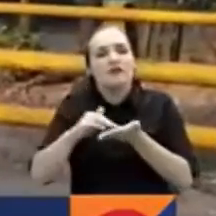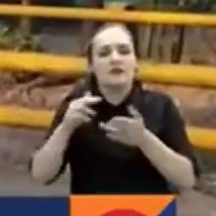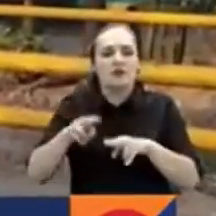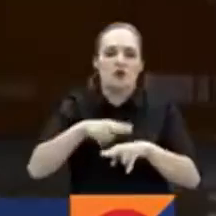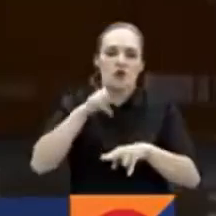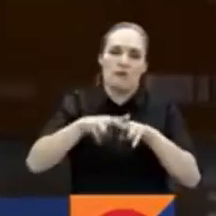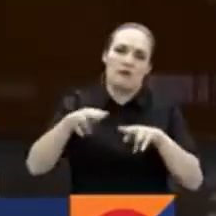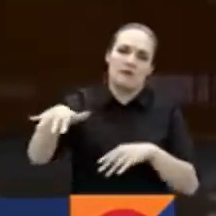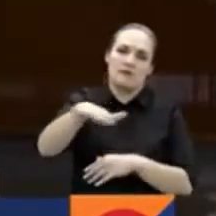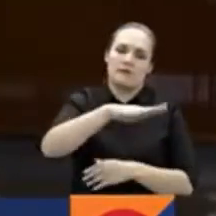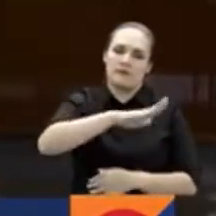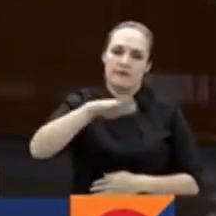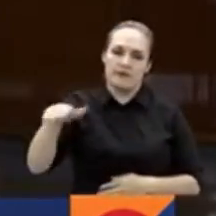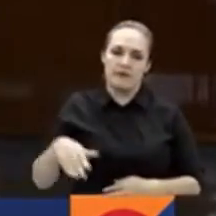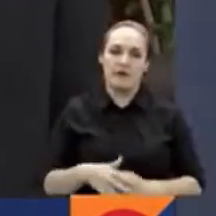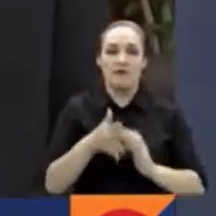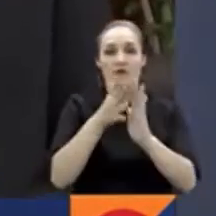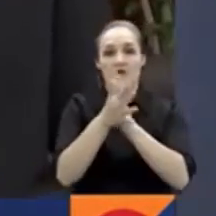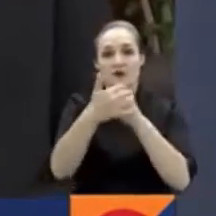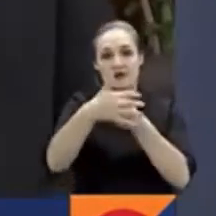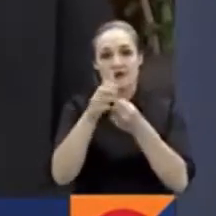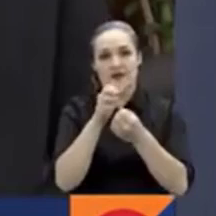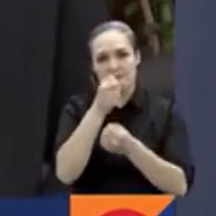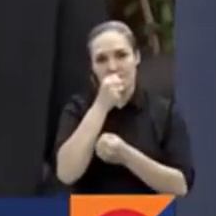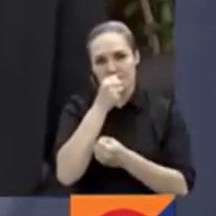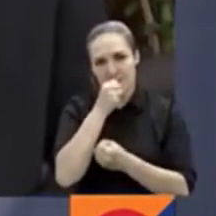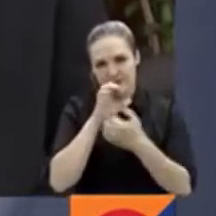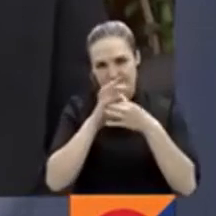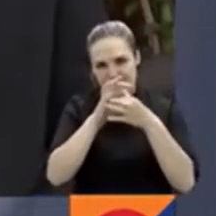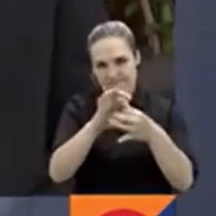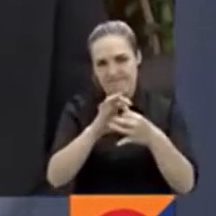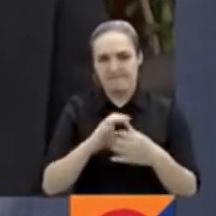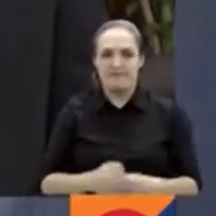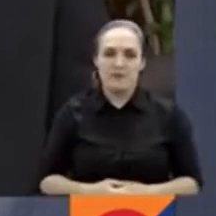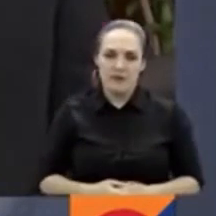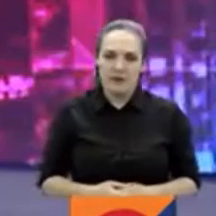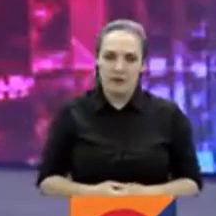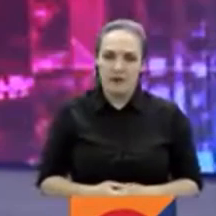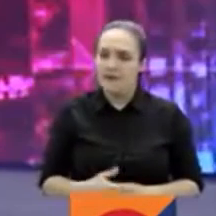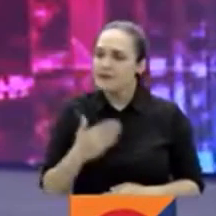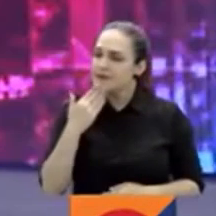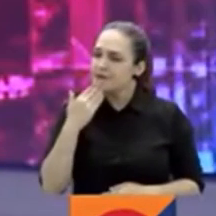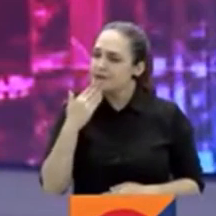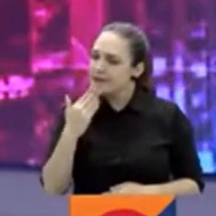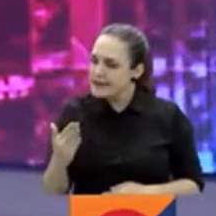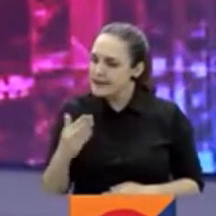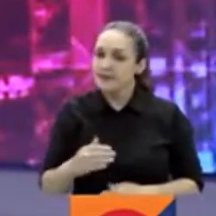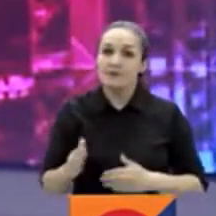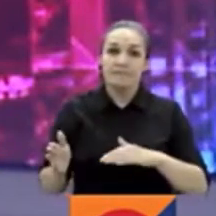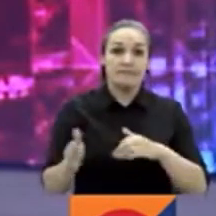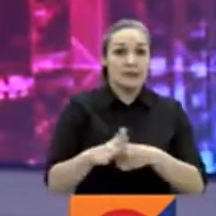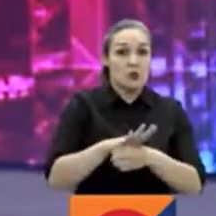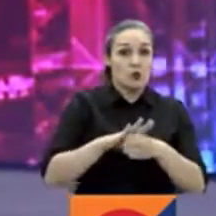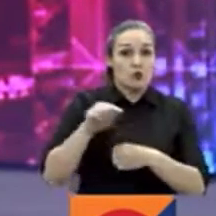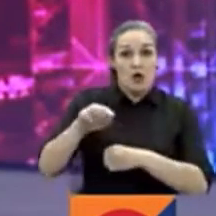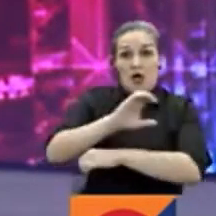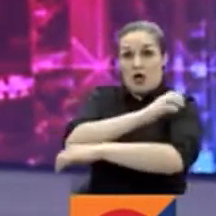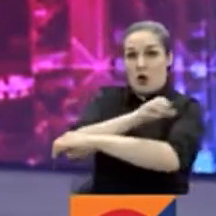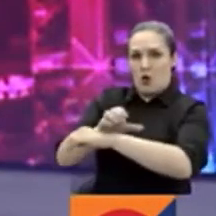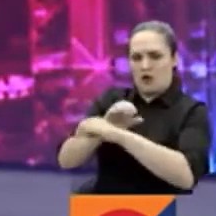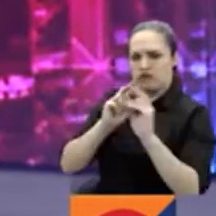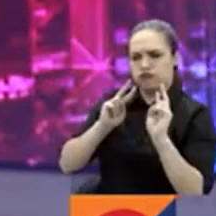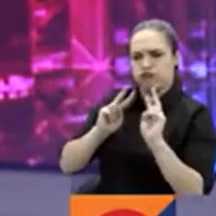territorio antioqueño. Para RTVC Noticias, Santiago Ocampo Ciro. Gracias, Santiago. Y es que esta situación de Caucasia ha